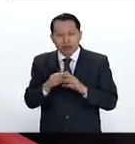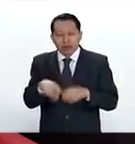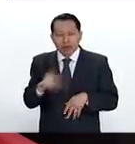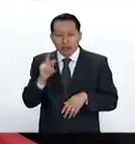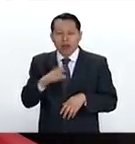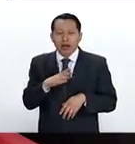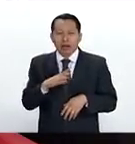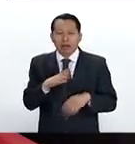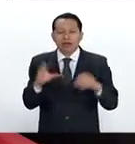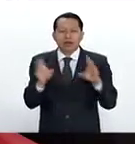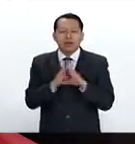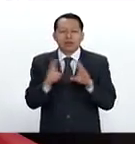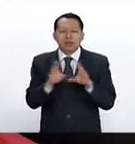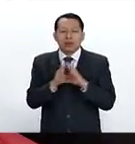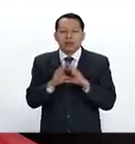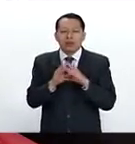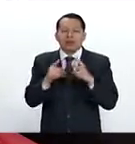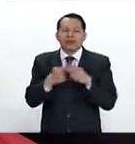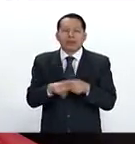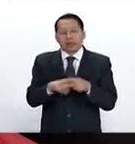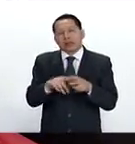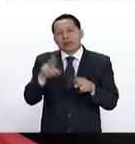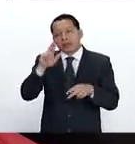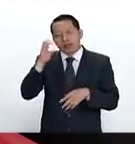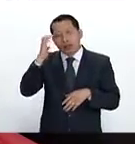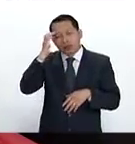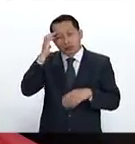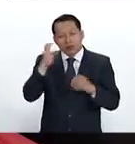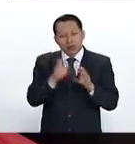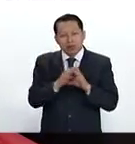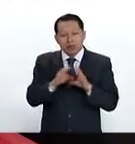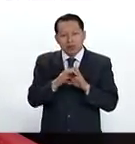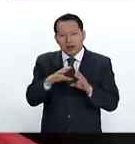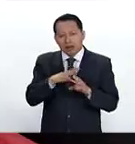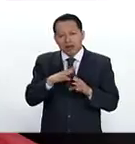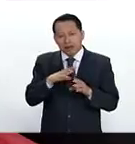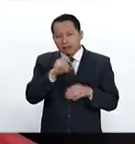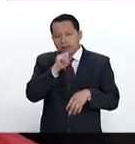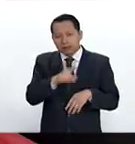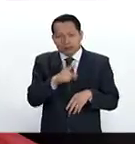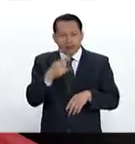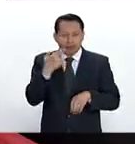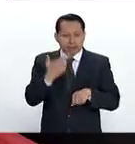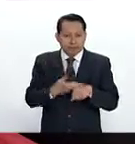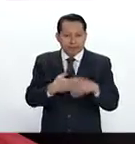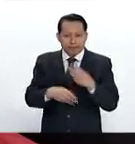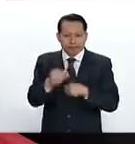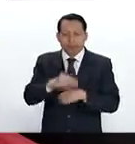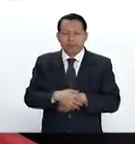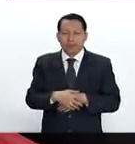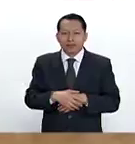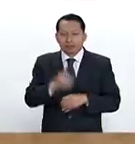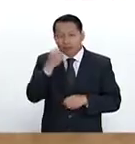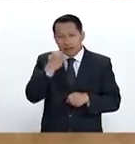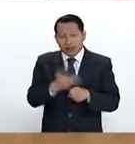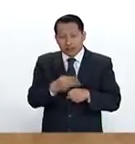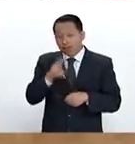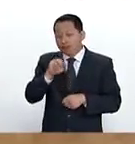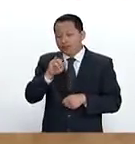vamos, empieza a haber ese reconocimiento de que hay una responsabilidad compartida. El secretario Videgaray habló de